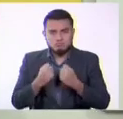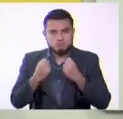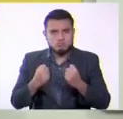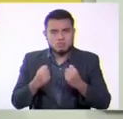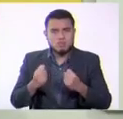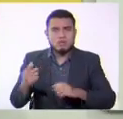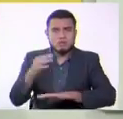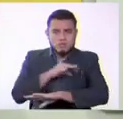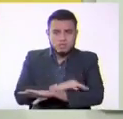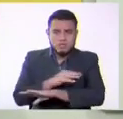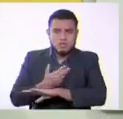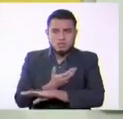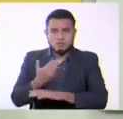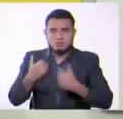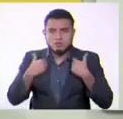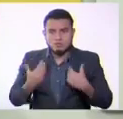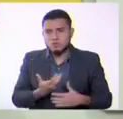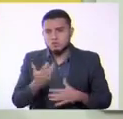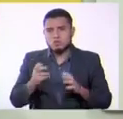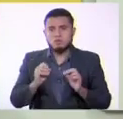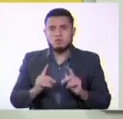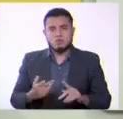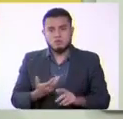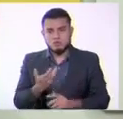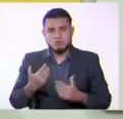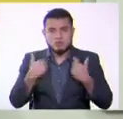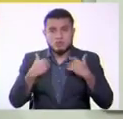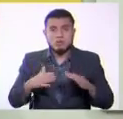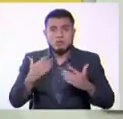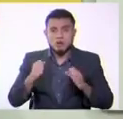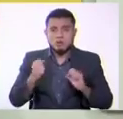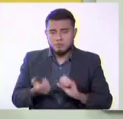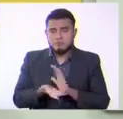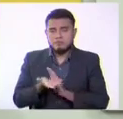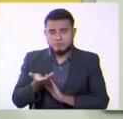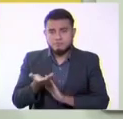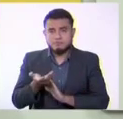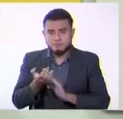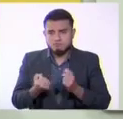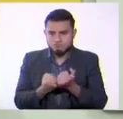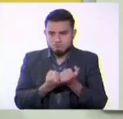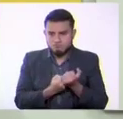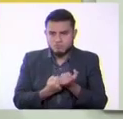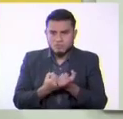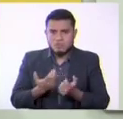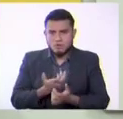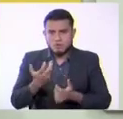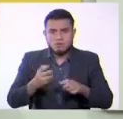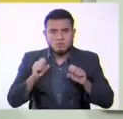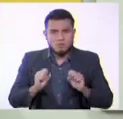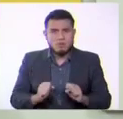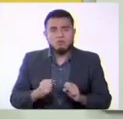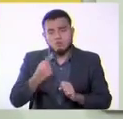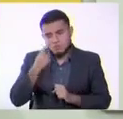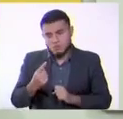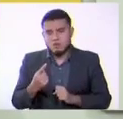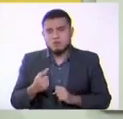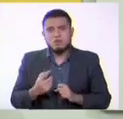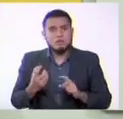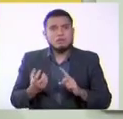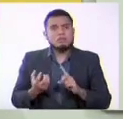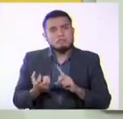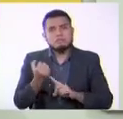tenemos, pero también todas las oportunidades que tenemos para seguir creciendo y fortaleciendo aquello que podamos ver que todavía no alcanzamos,